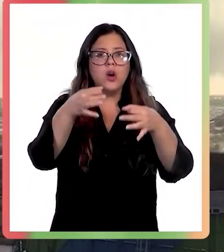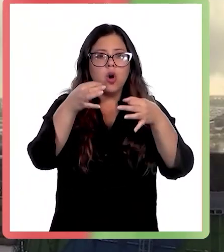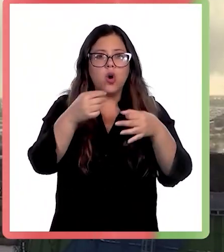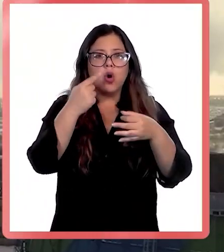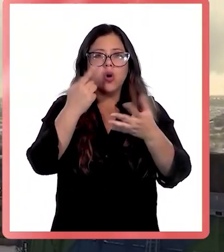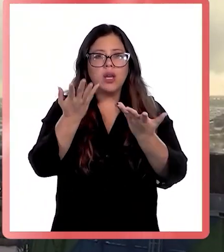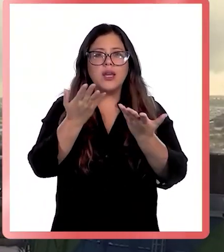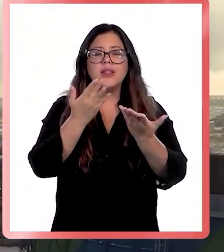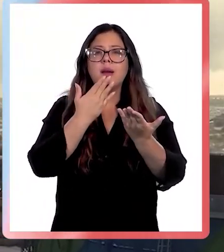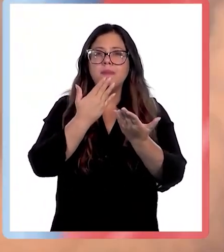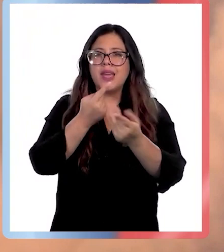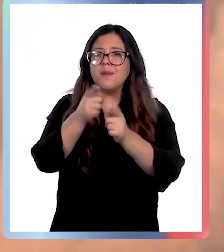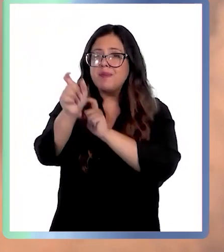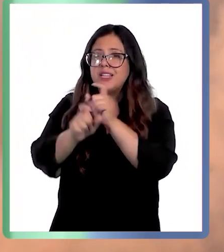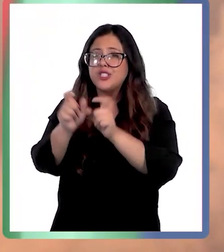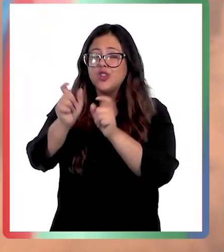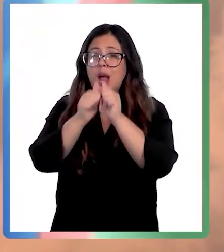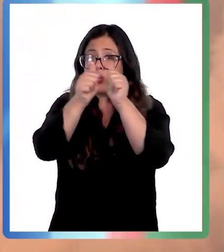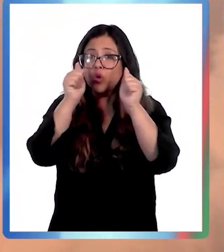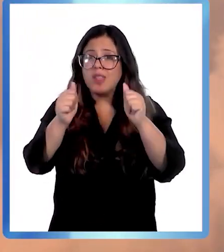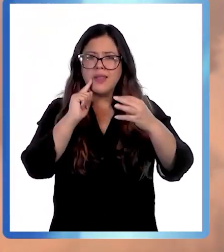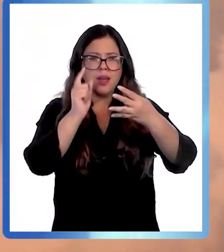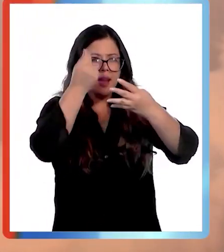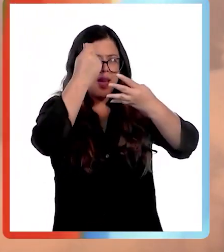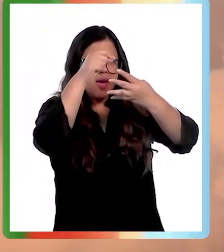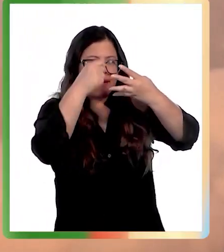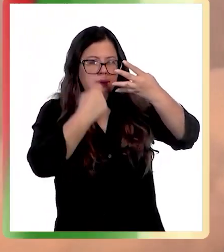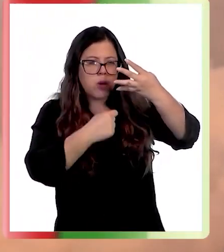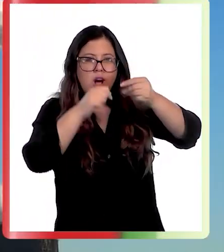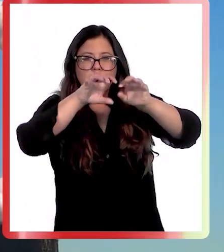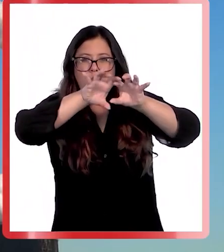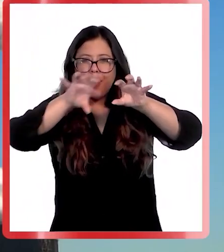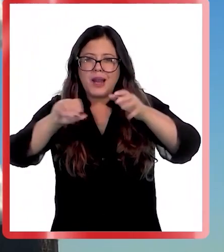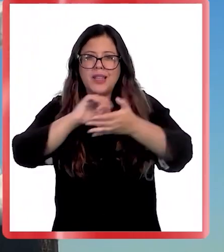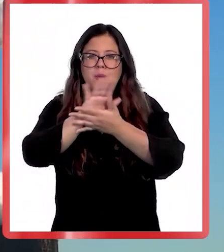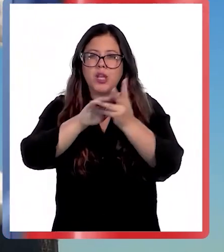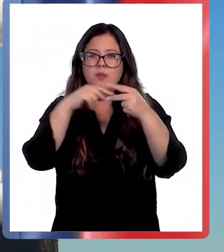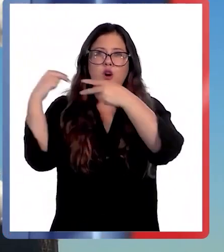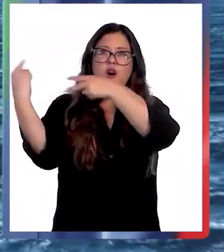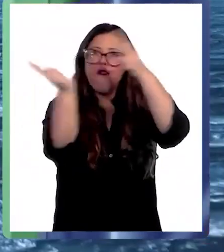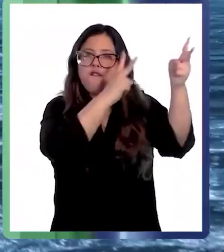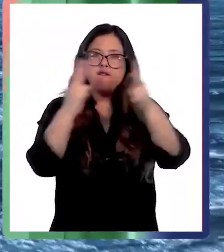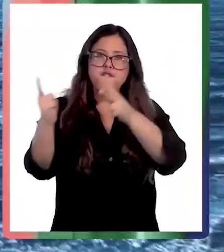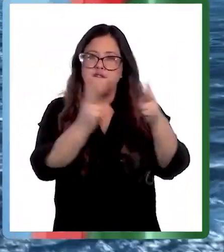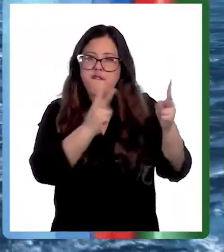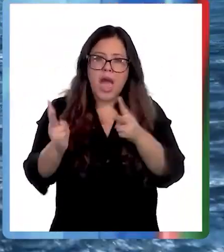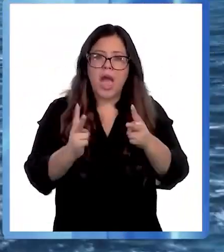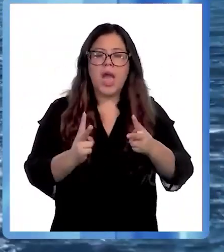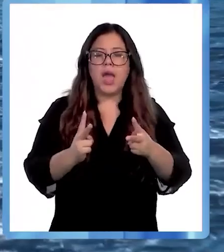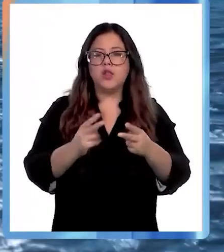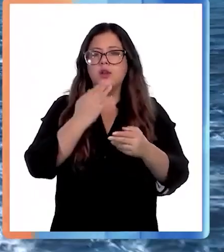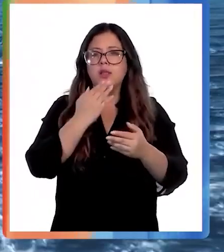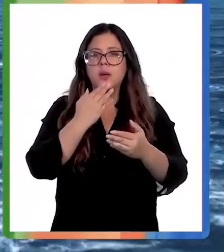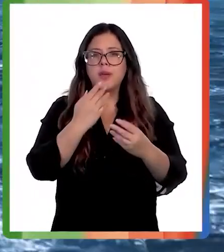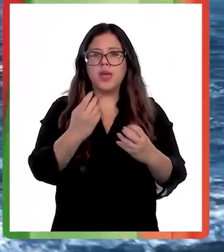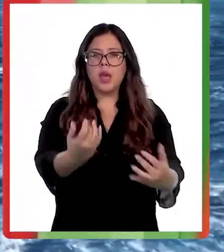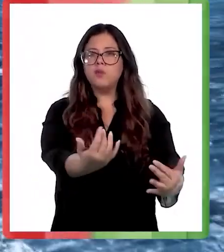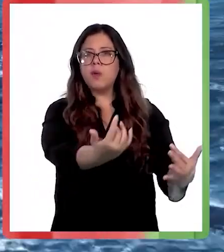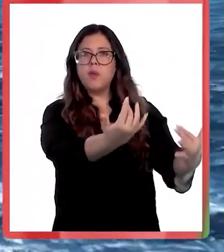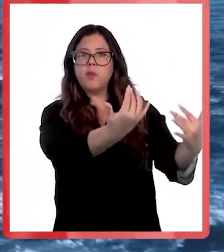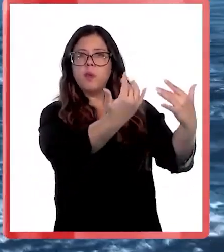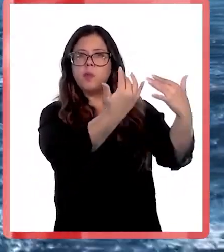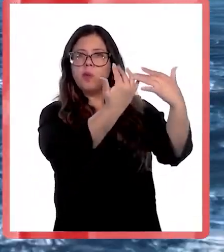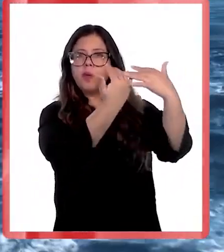midiendo otras variables que son importantes de tener en cuenta, como el viento, la dirección, la velocidad, efectivamente la